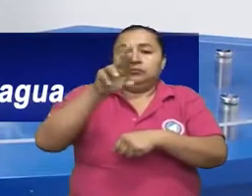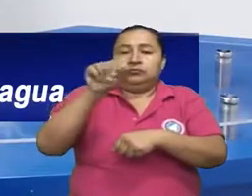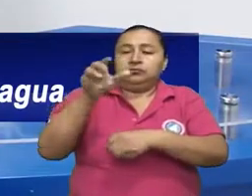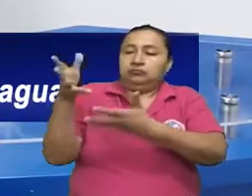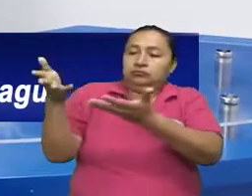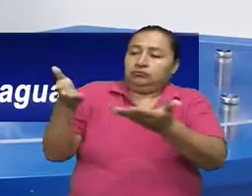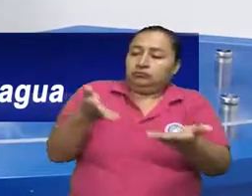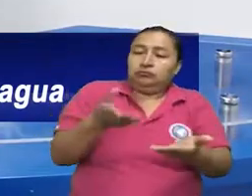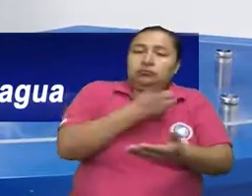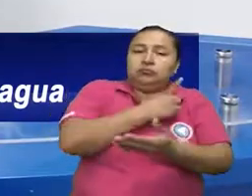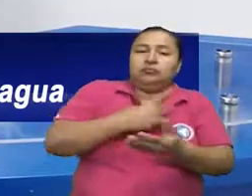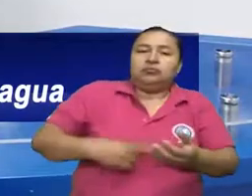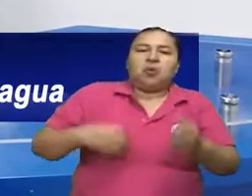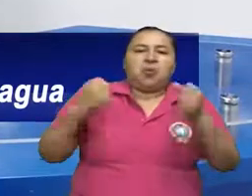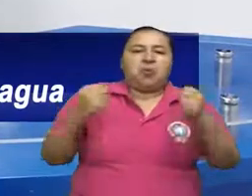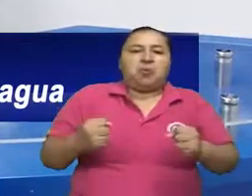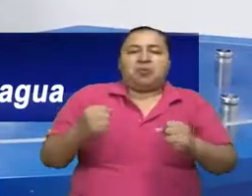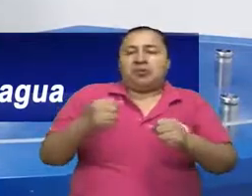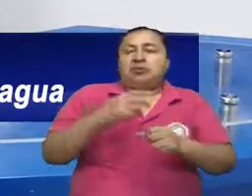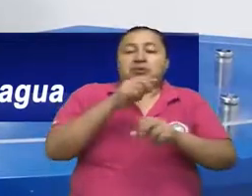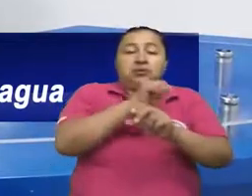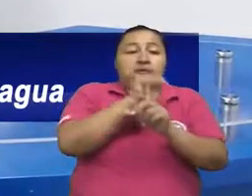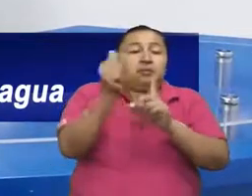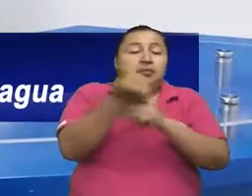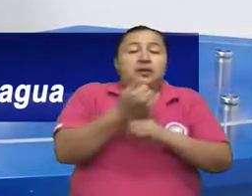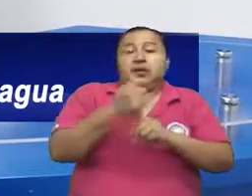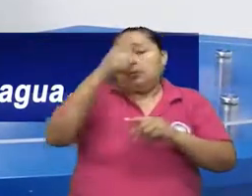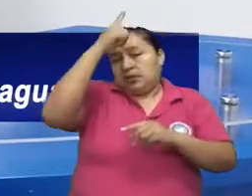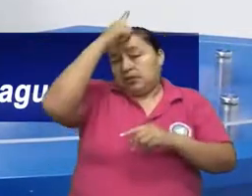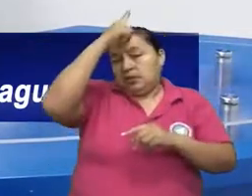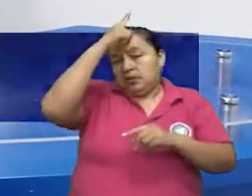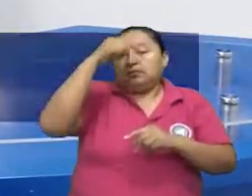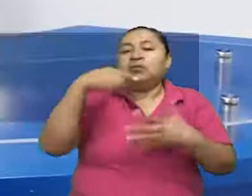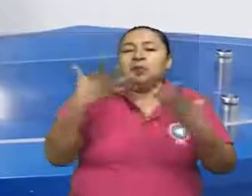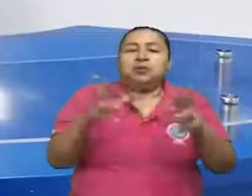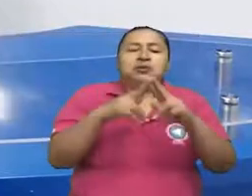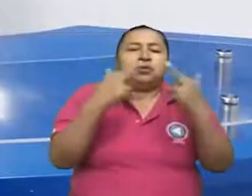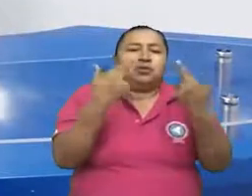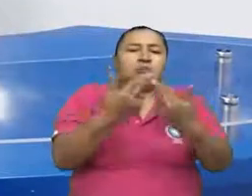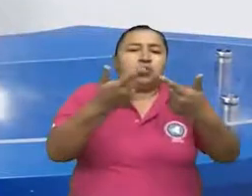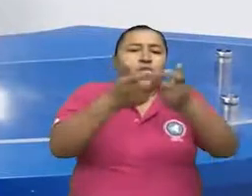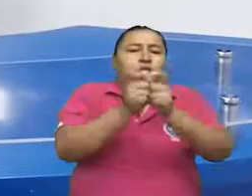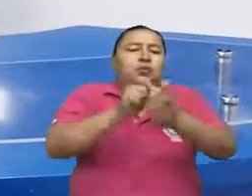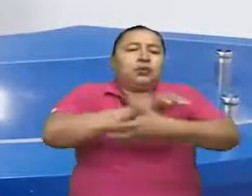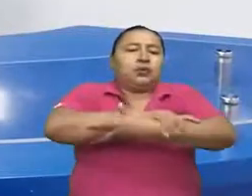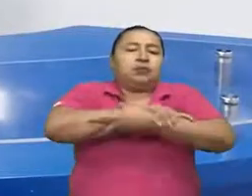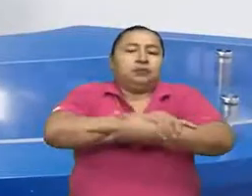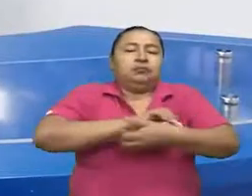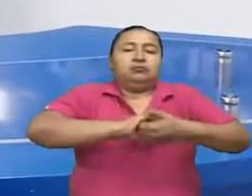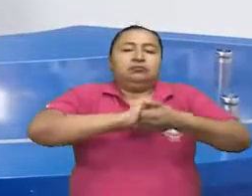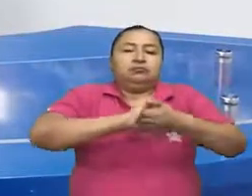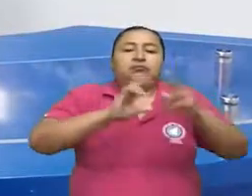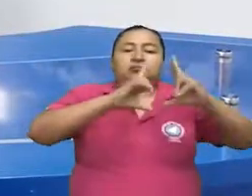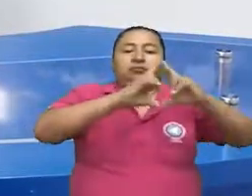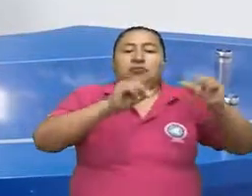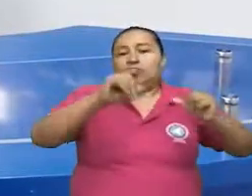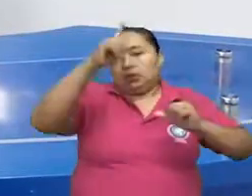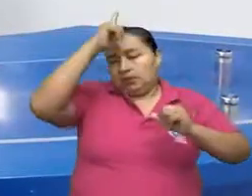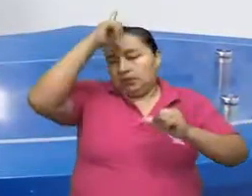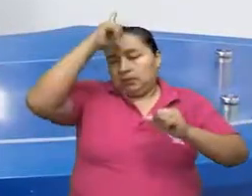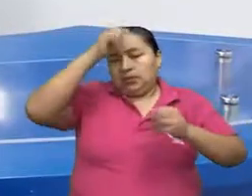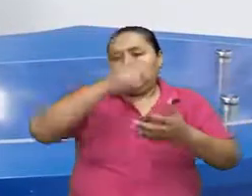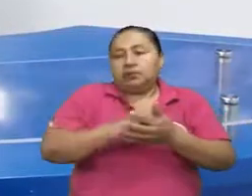delegación de diputados del Parlamento Alemán, quienes también se reunieron con diputados del Grupo Parlamentario de Amistad